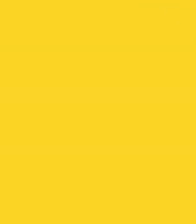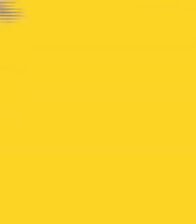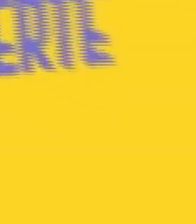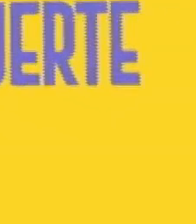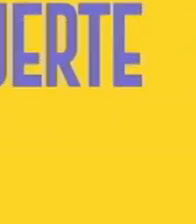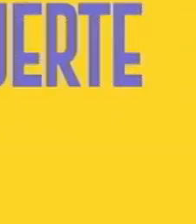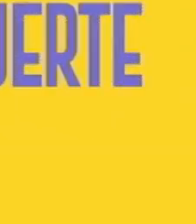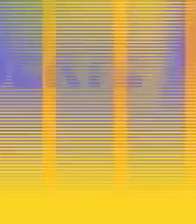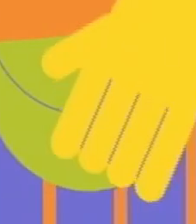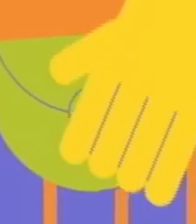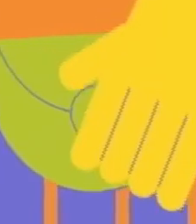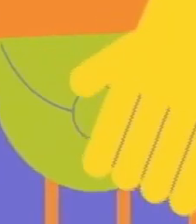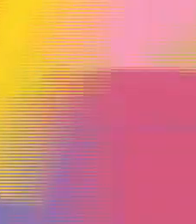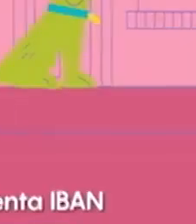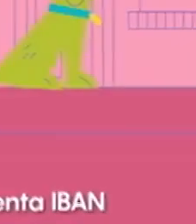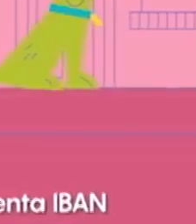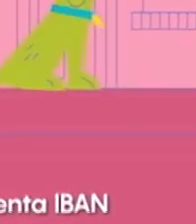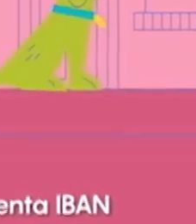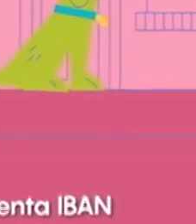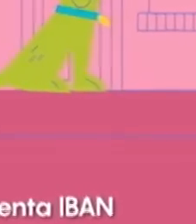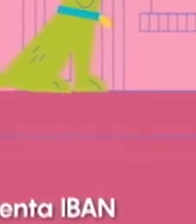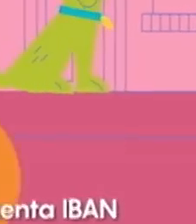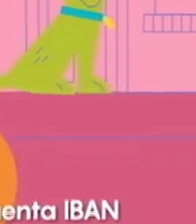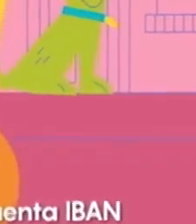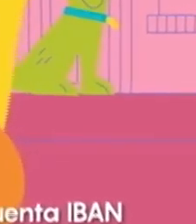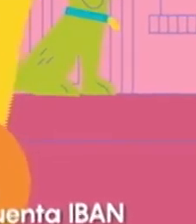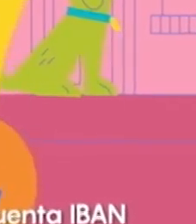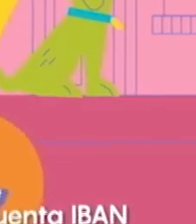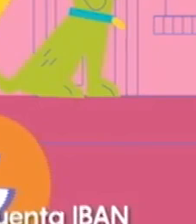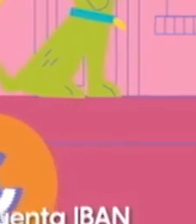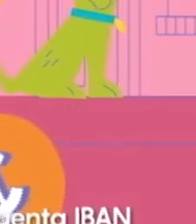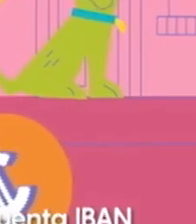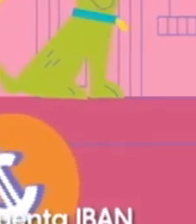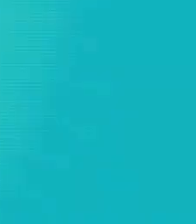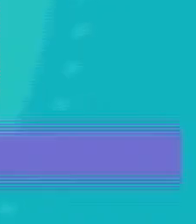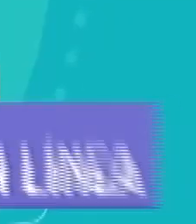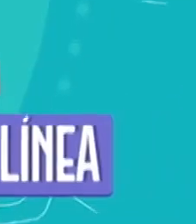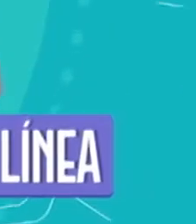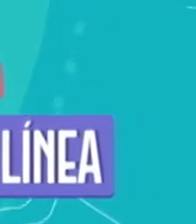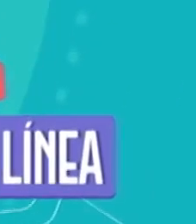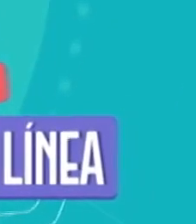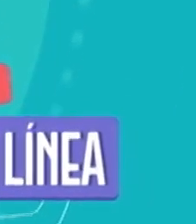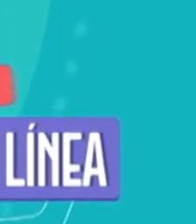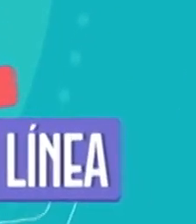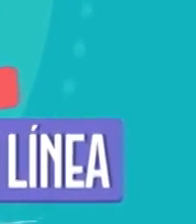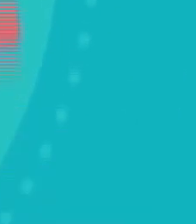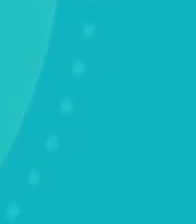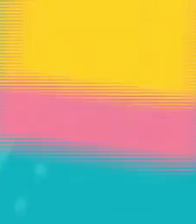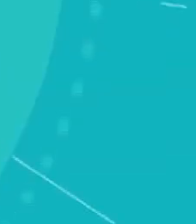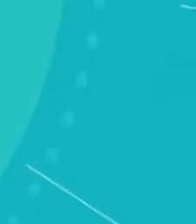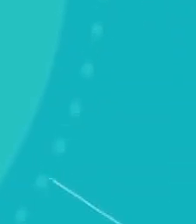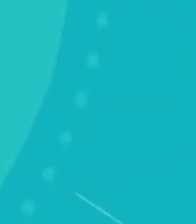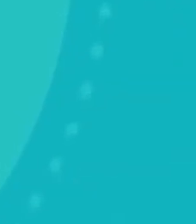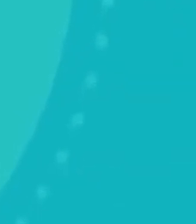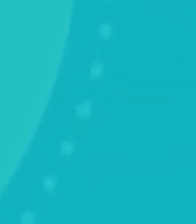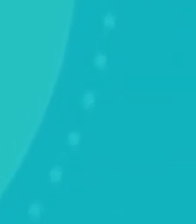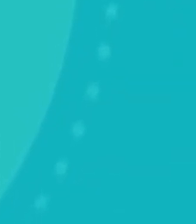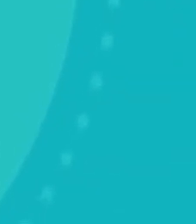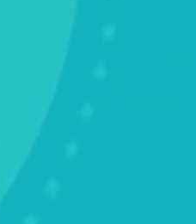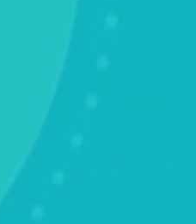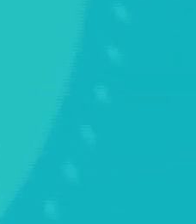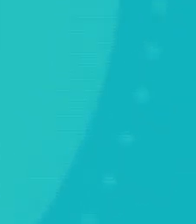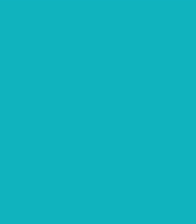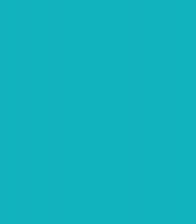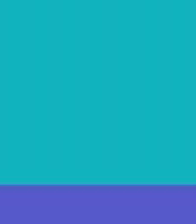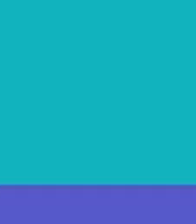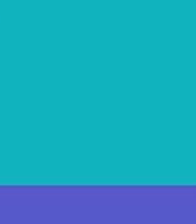autorizado de confianza. Unas van a cambiar el premio y otras se reciben por transferencia. Hay quienes compran en JPS en línea y quienes se cuidan pagando por Simpe Móvil.